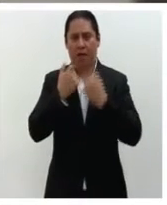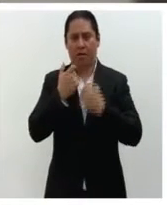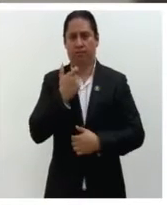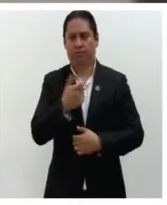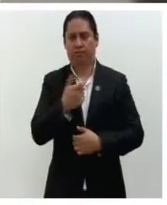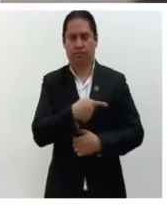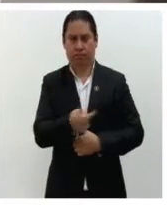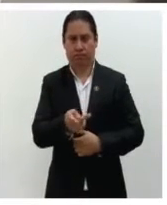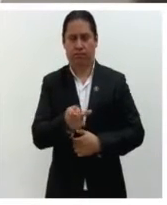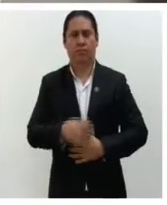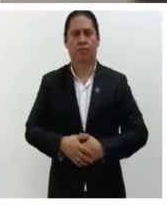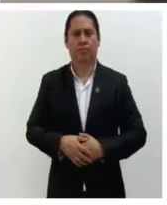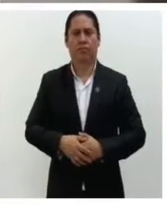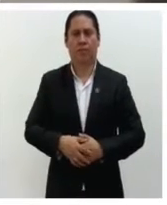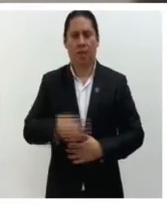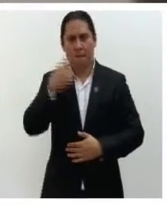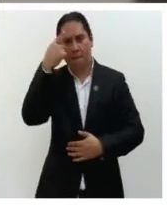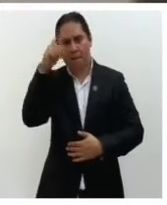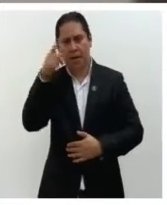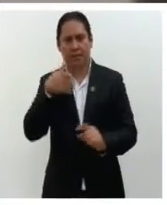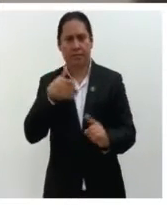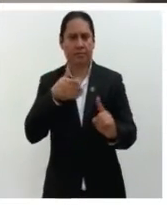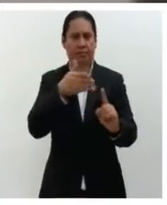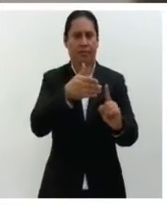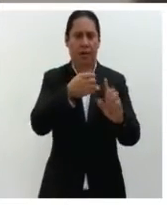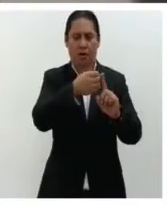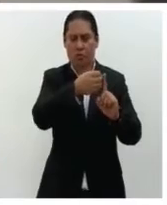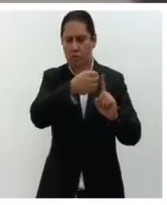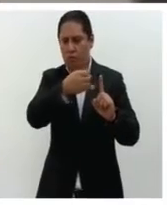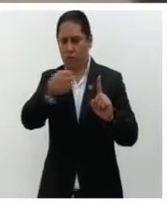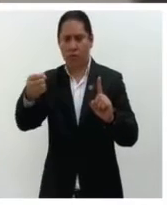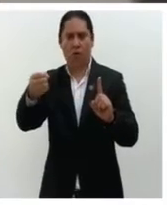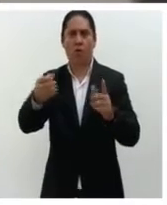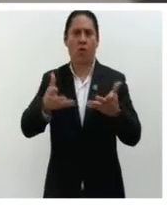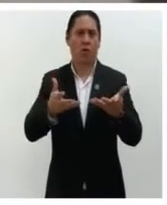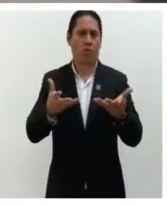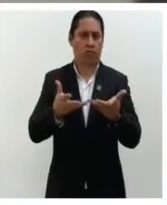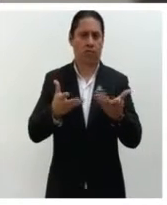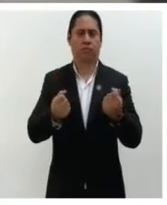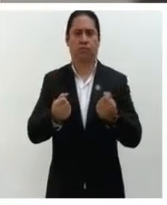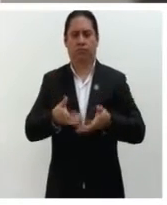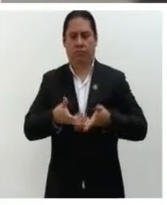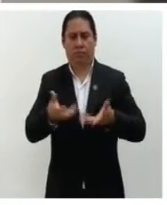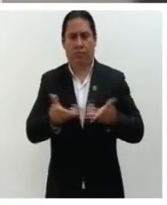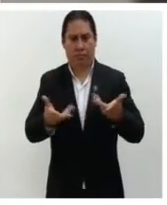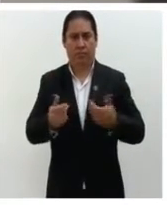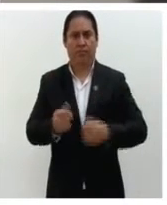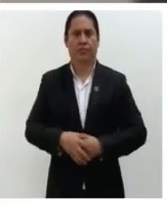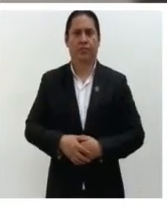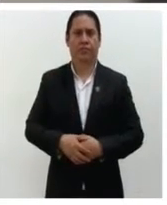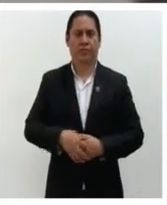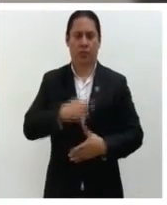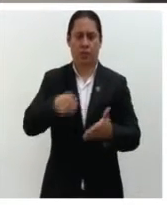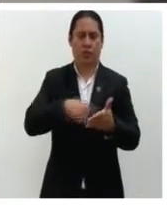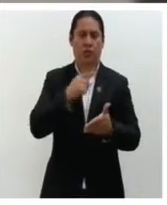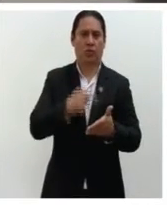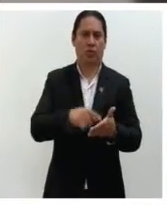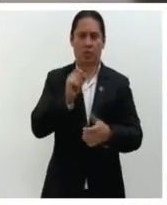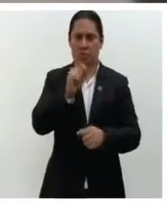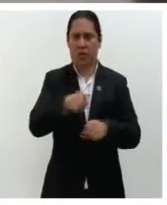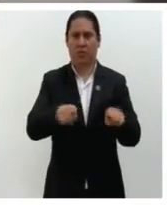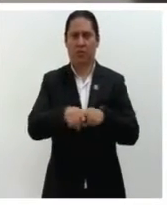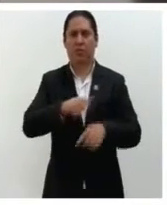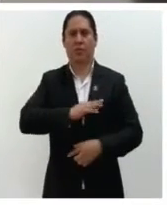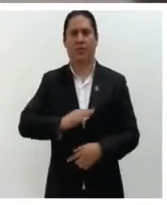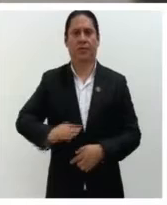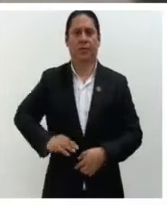recursos económicos, con el objeto de promover el ordenamiento y regularización de la tenencia de la tierra, predios ubicados en ese